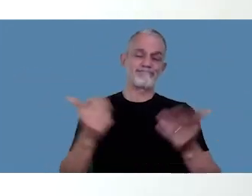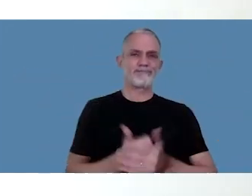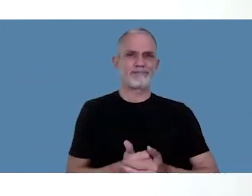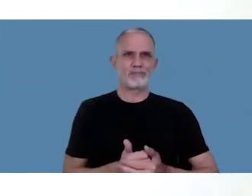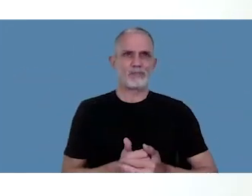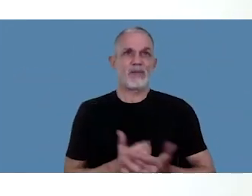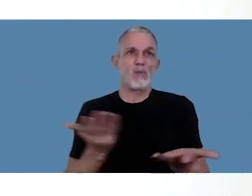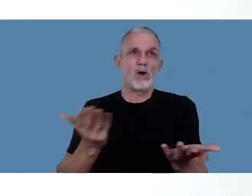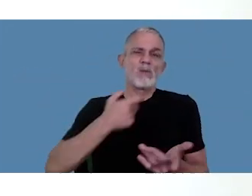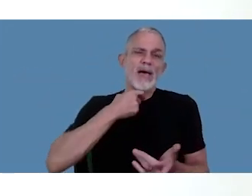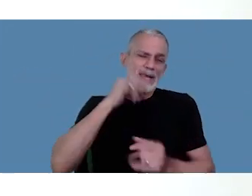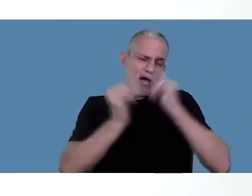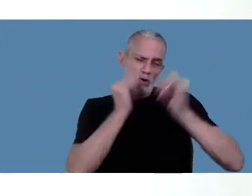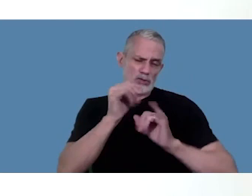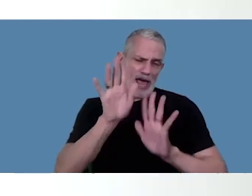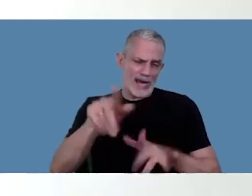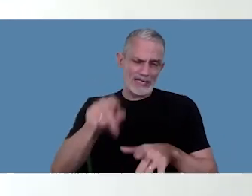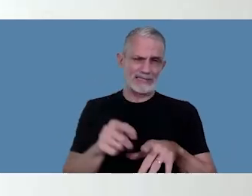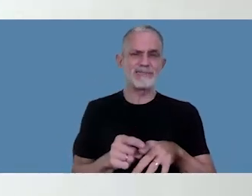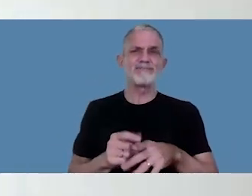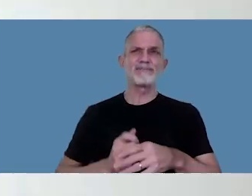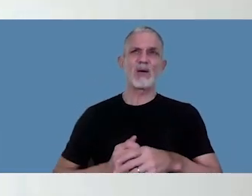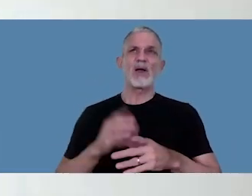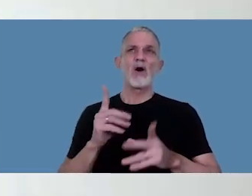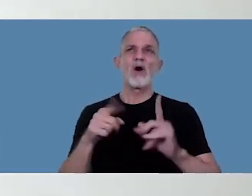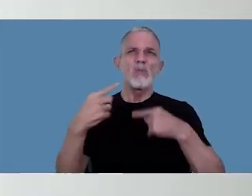Nada, quería agregar eso, bueno,